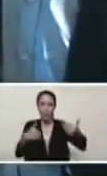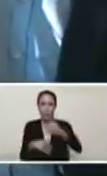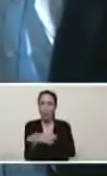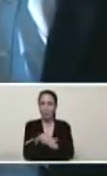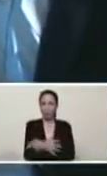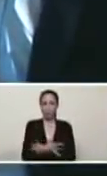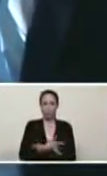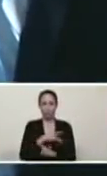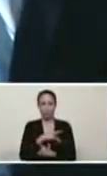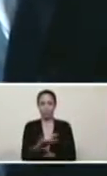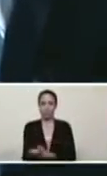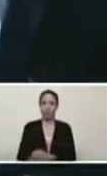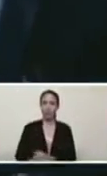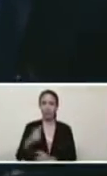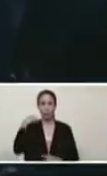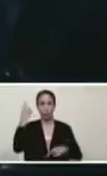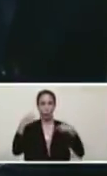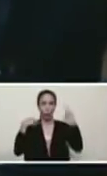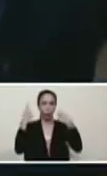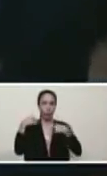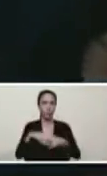¿Qué es eso? ¿No les parece una locura?